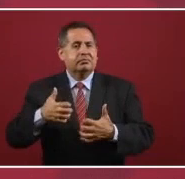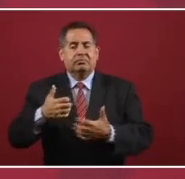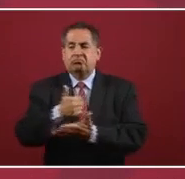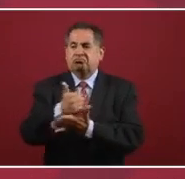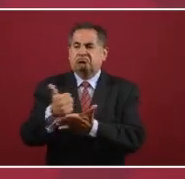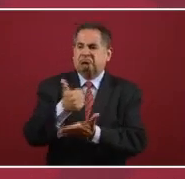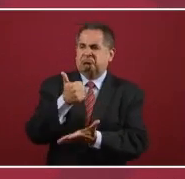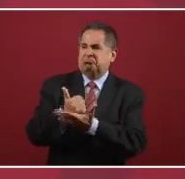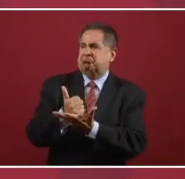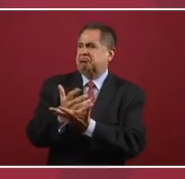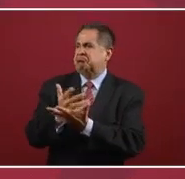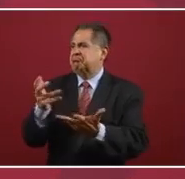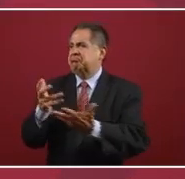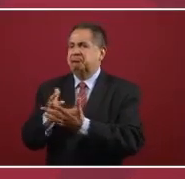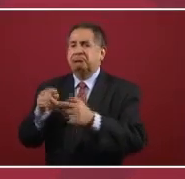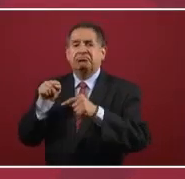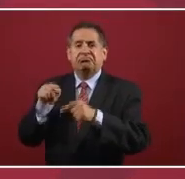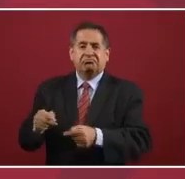ciudades